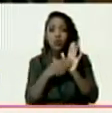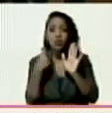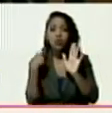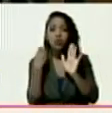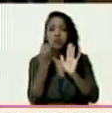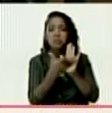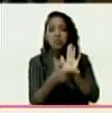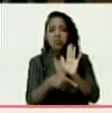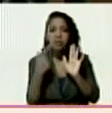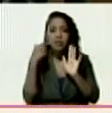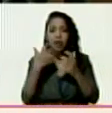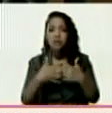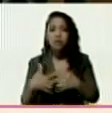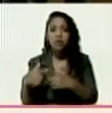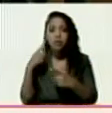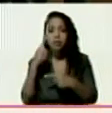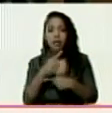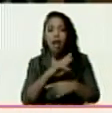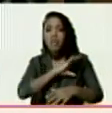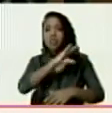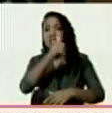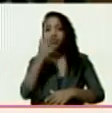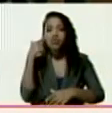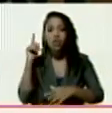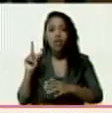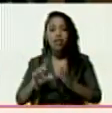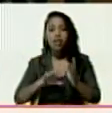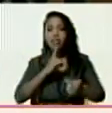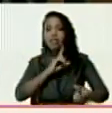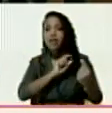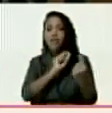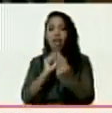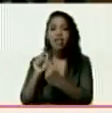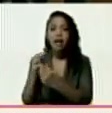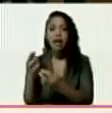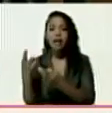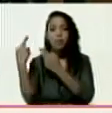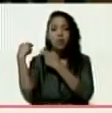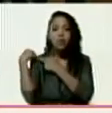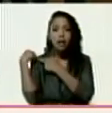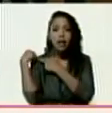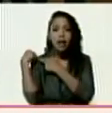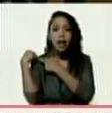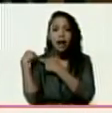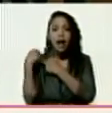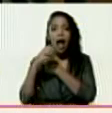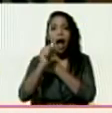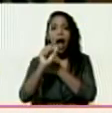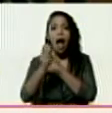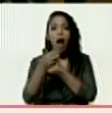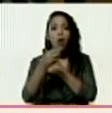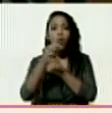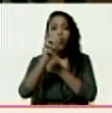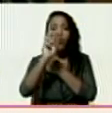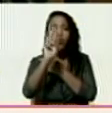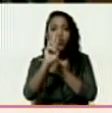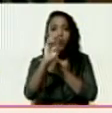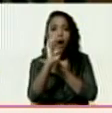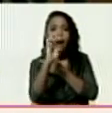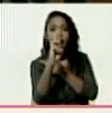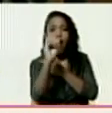Allí se dio por analogía la dirección del debate a cargo del diputado Héctor Agüero, que es el diputado que